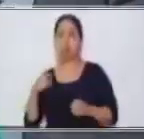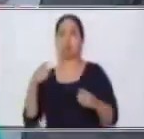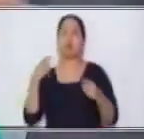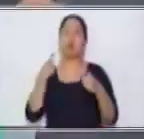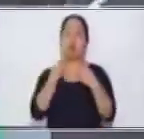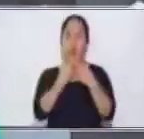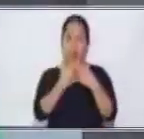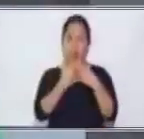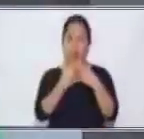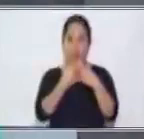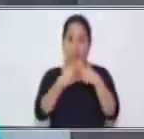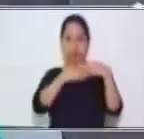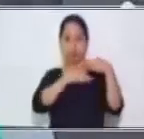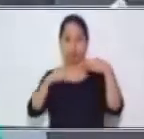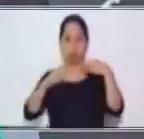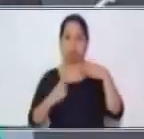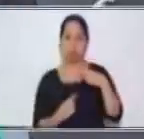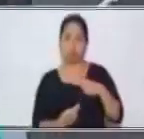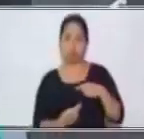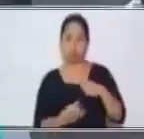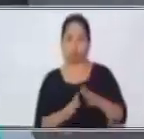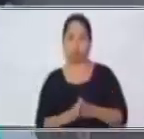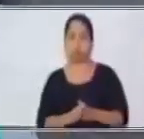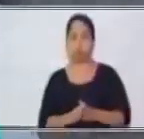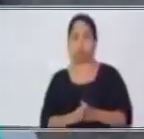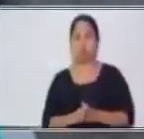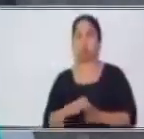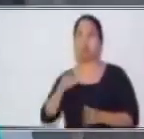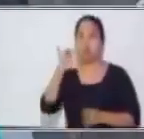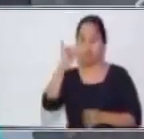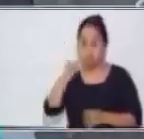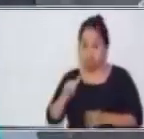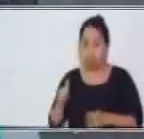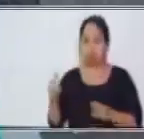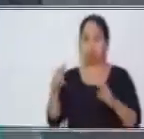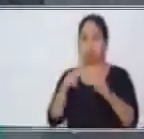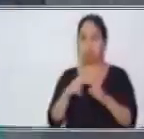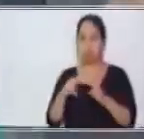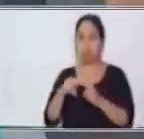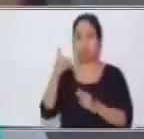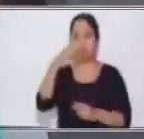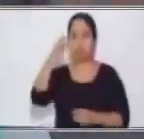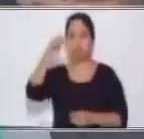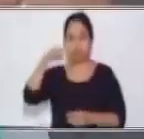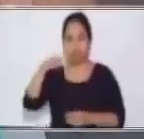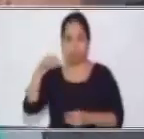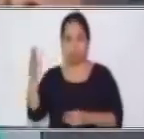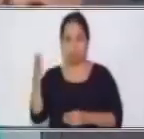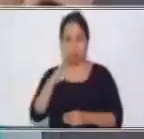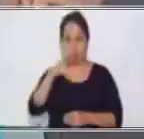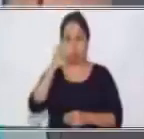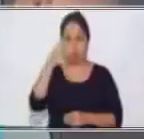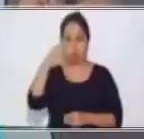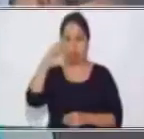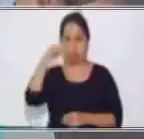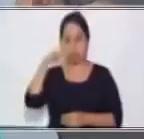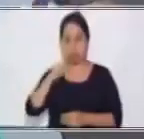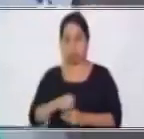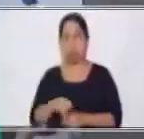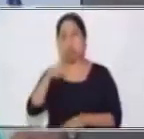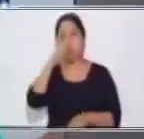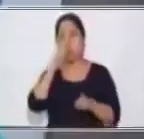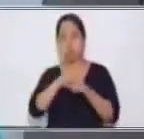R. Y de esa manera nosotros ya conocemos el seno y el coseno. Pero también tenemos que utilizar